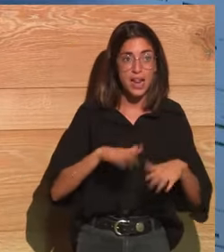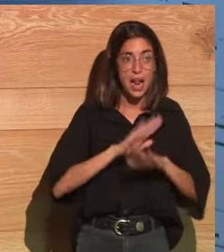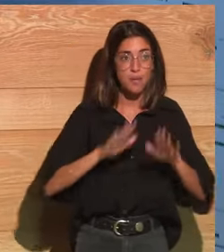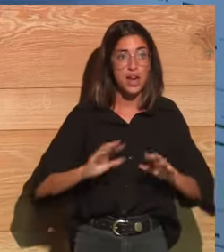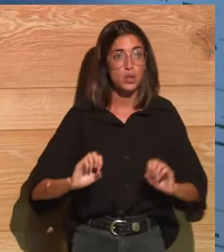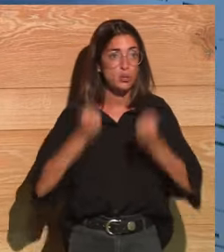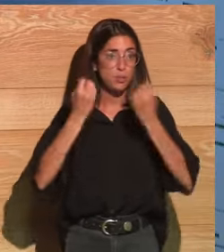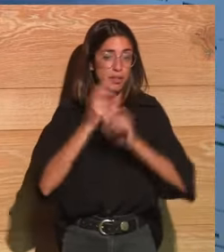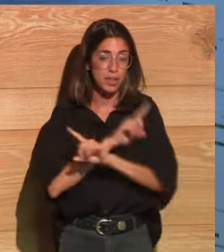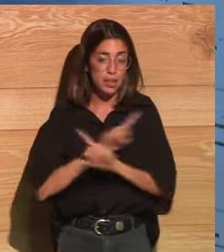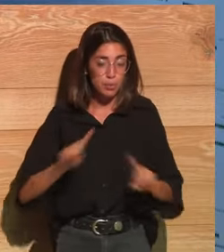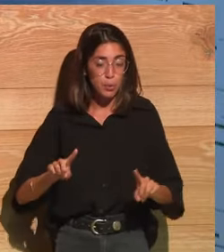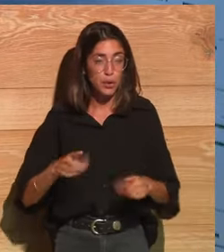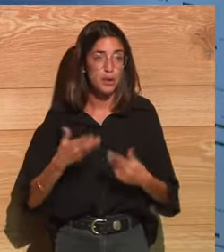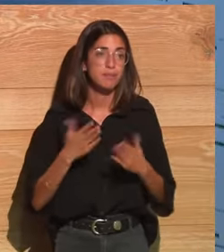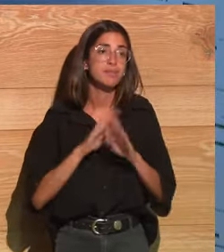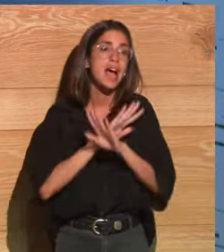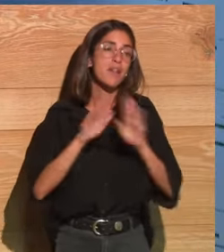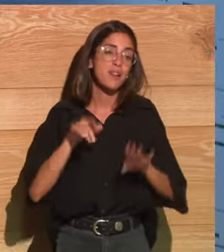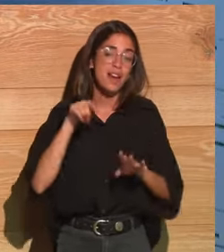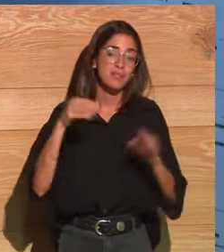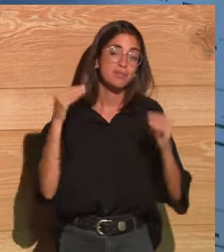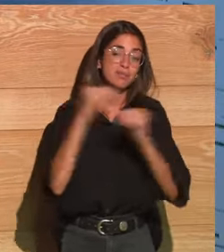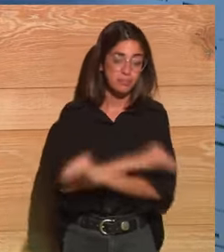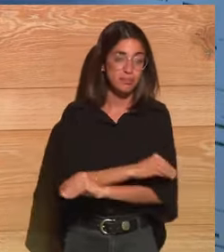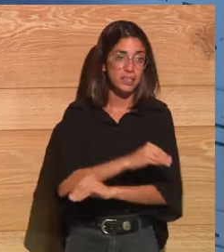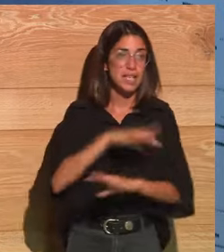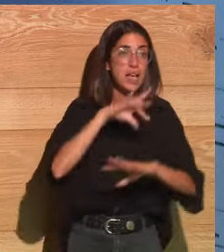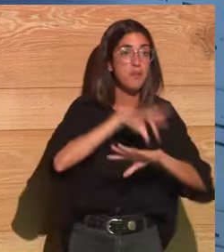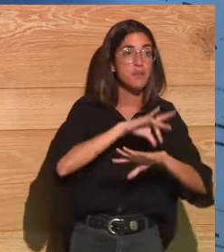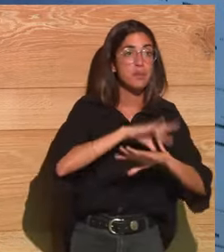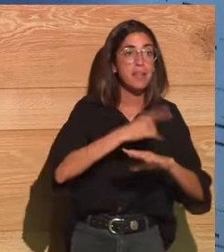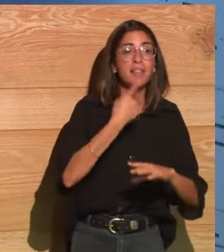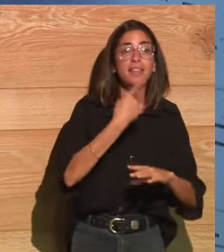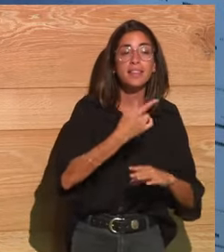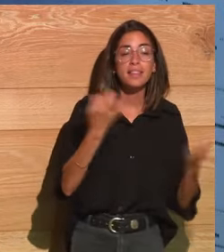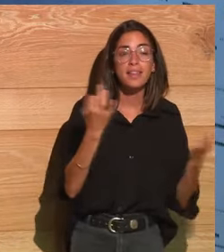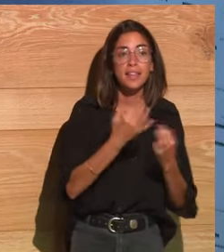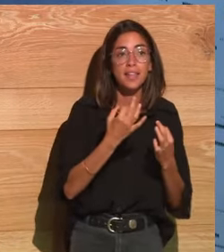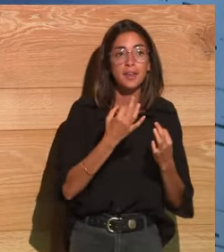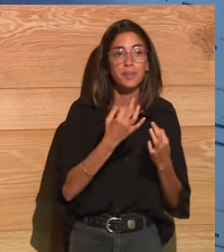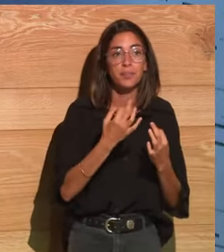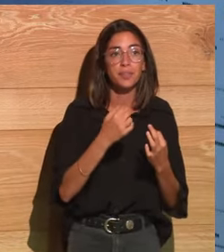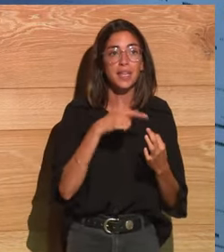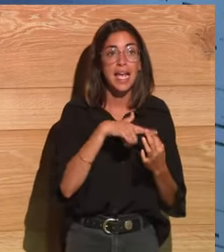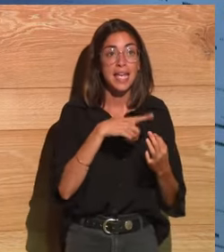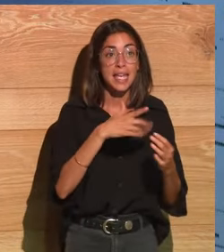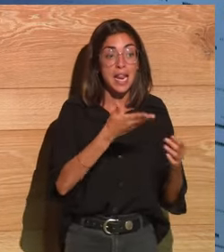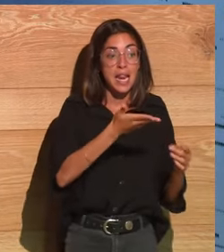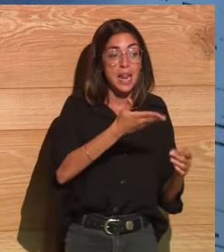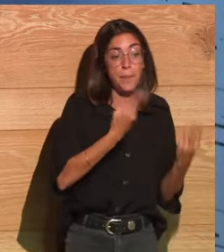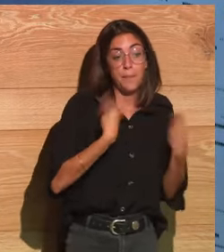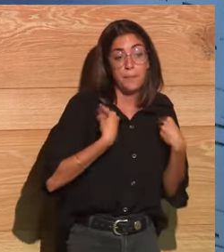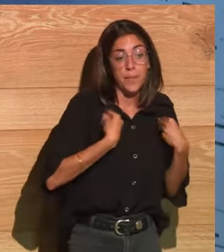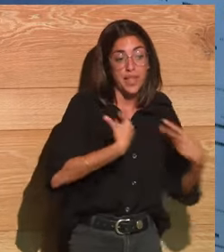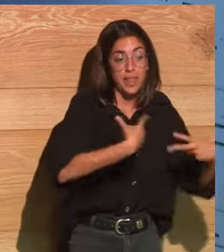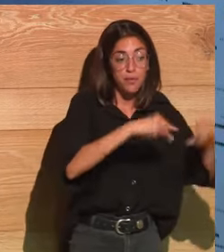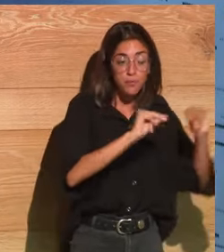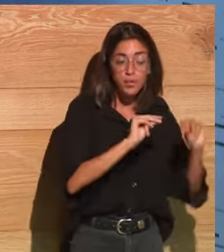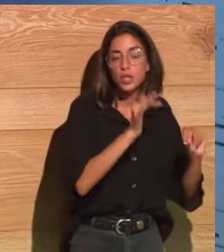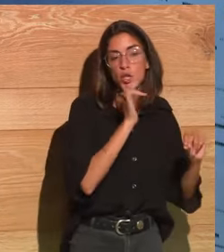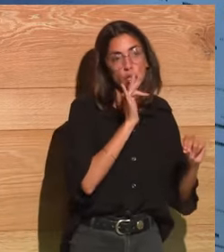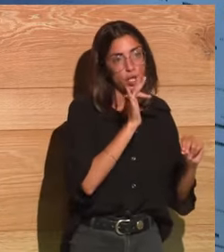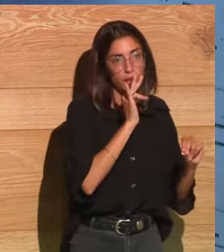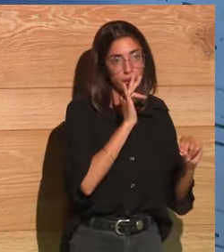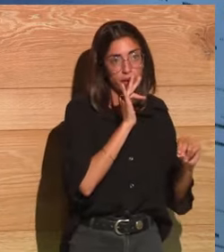final es esa paradoja, ¿no? Que realmente la enfermedad lo que está diciendo es que no ha claudicado la vida todavía. Y que de alguna